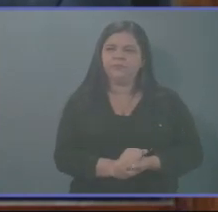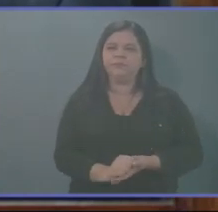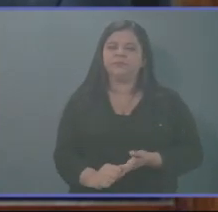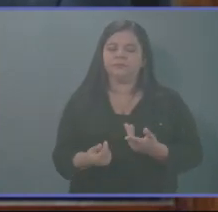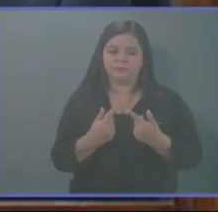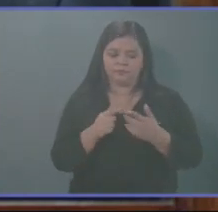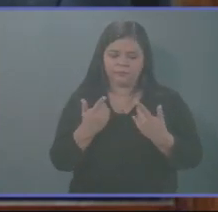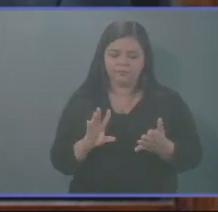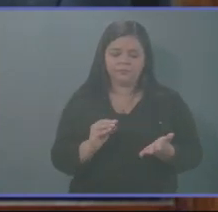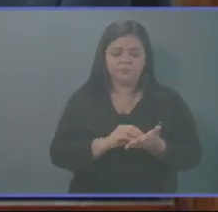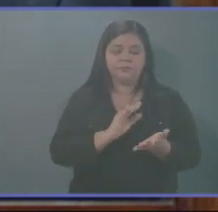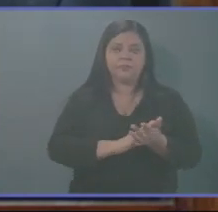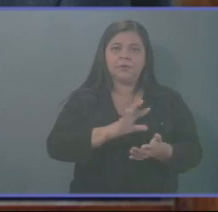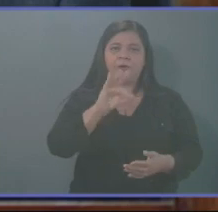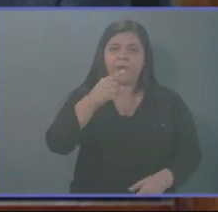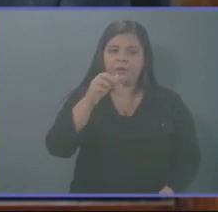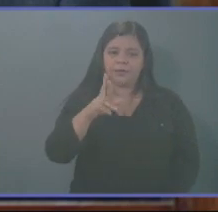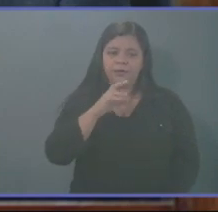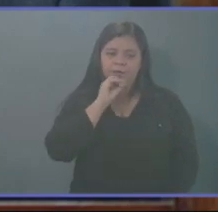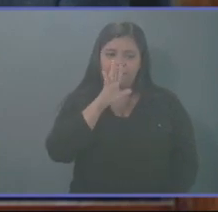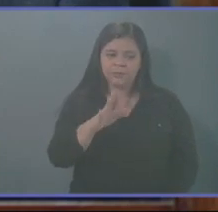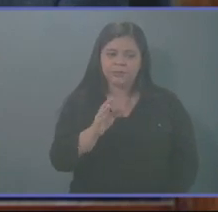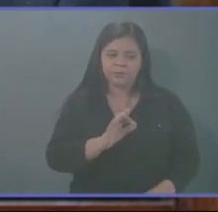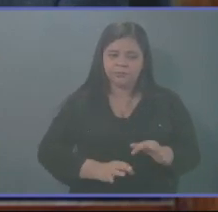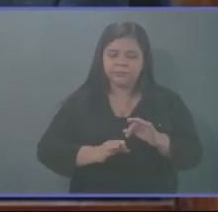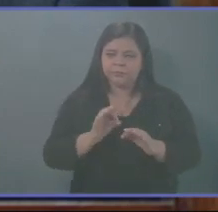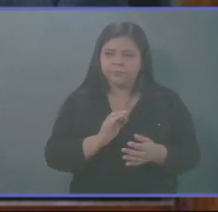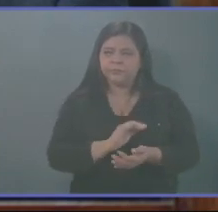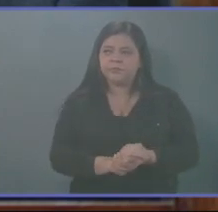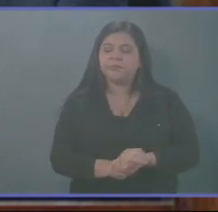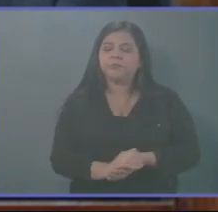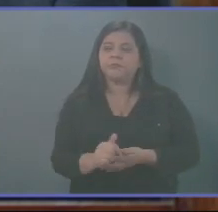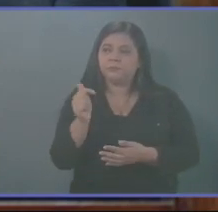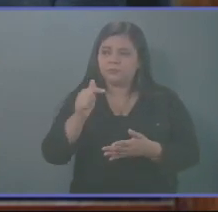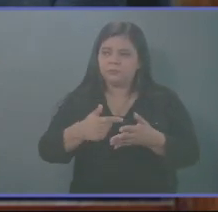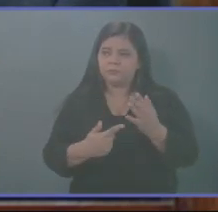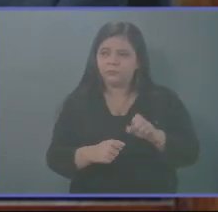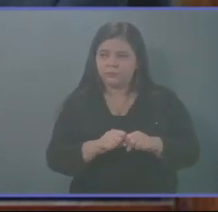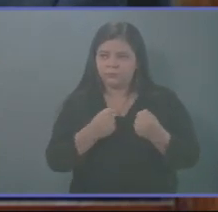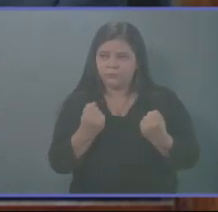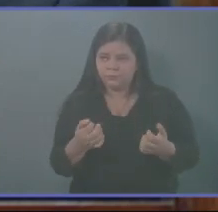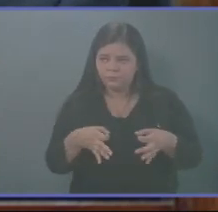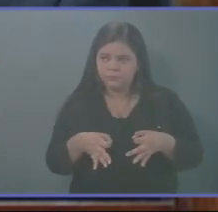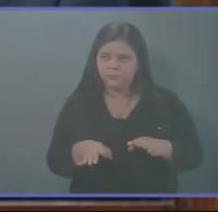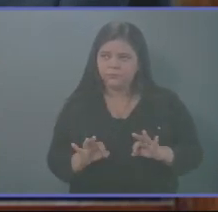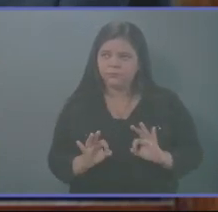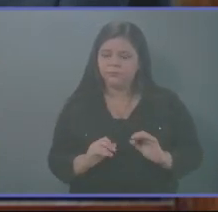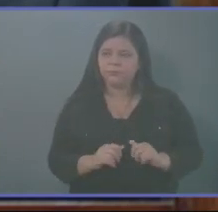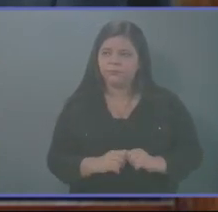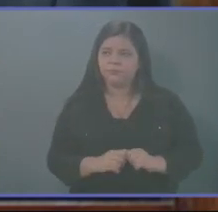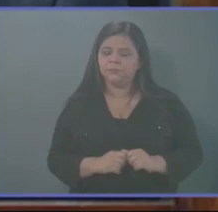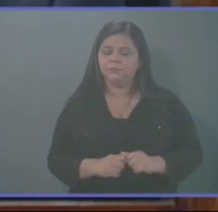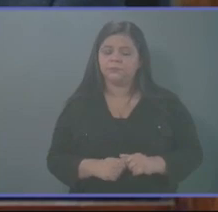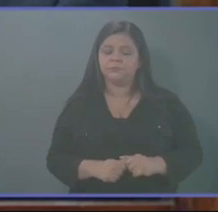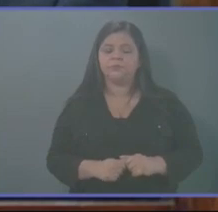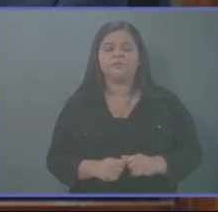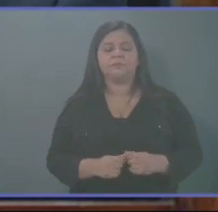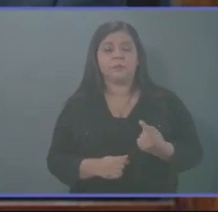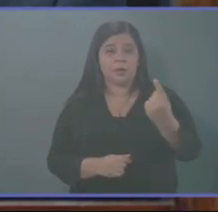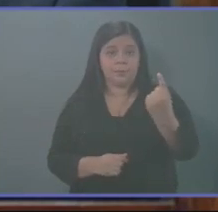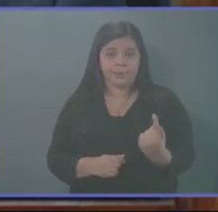Estableciendo la Fiscalía General de la República la calificación jurídica de los hechos para este delito así. Sujeto activo: